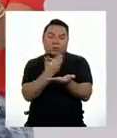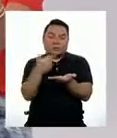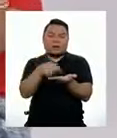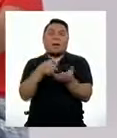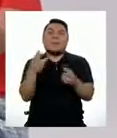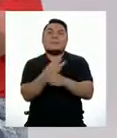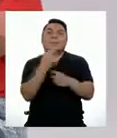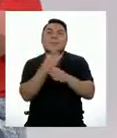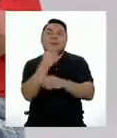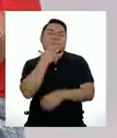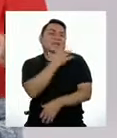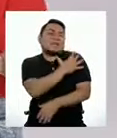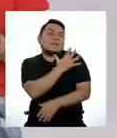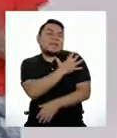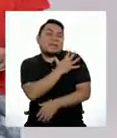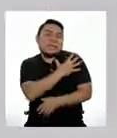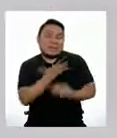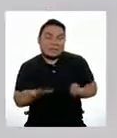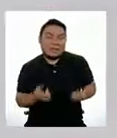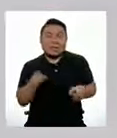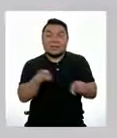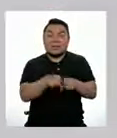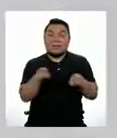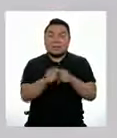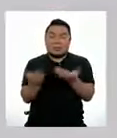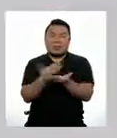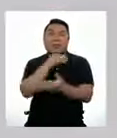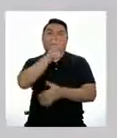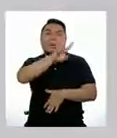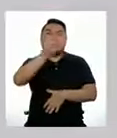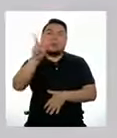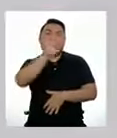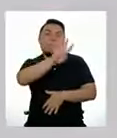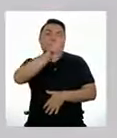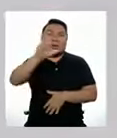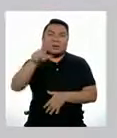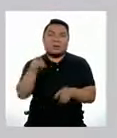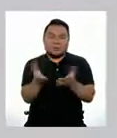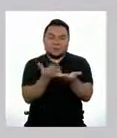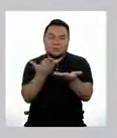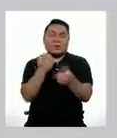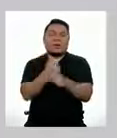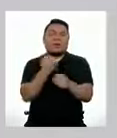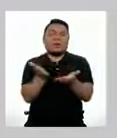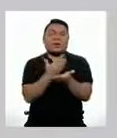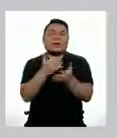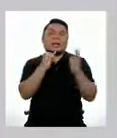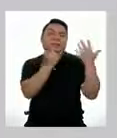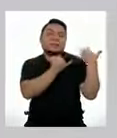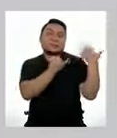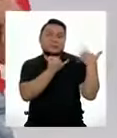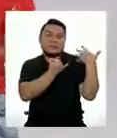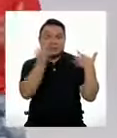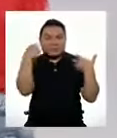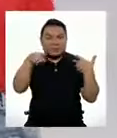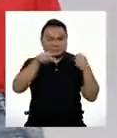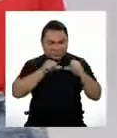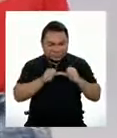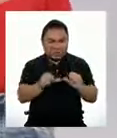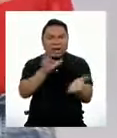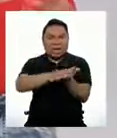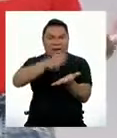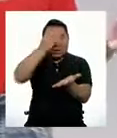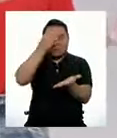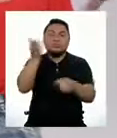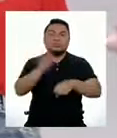de matemática de quinto grado y en las páginas 42 y 43 del cuaderno de trabajo de sexto grado para seguir